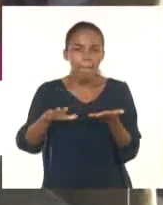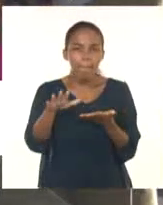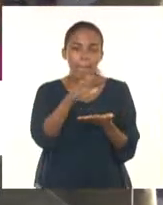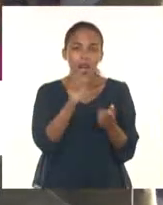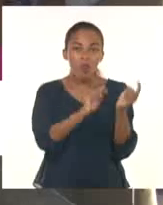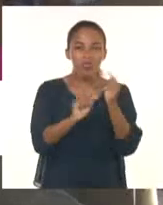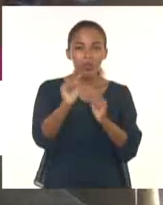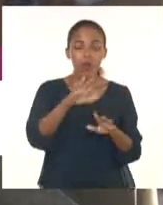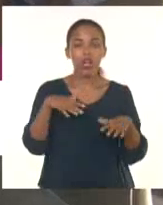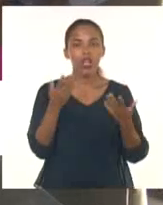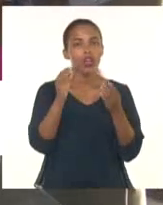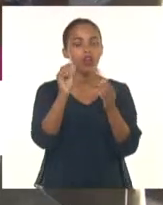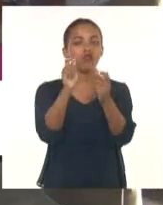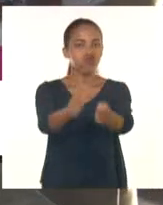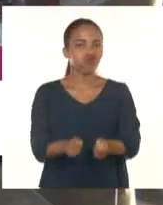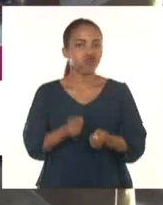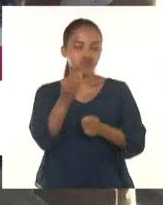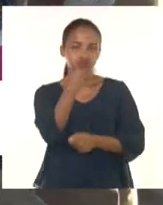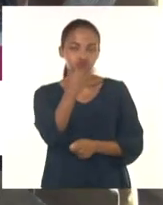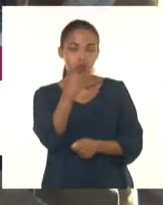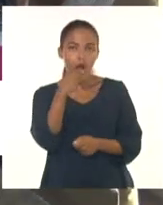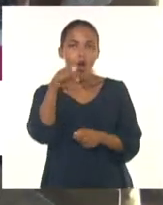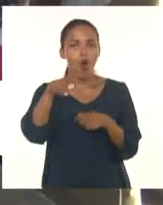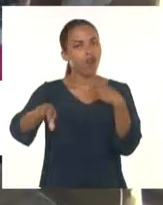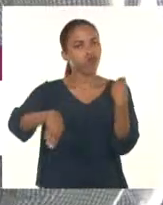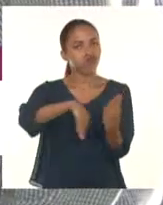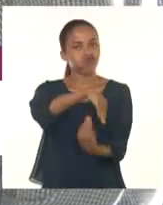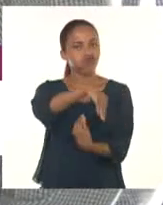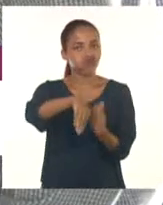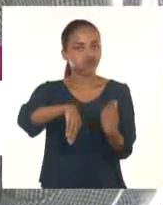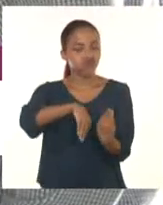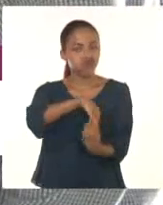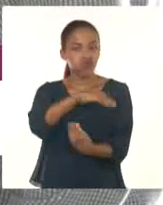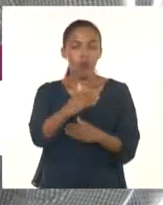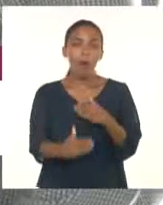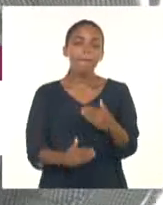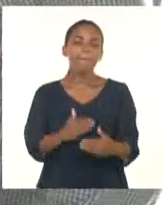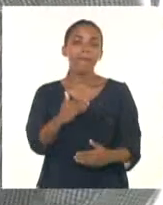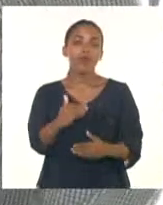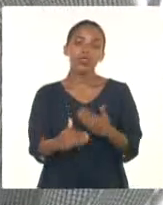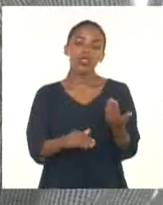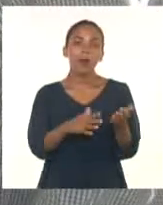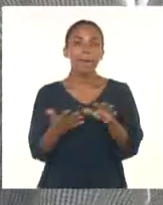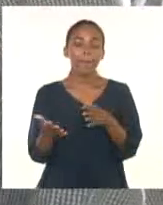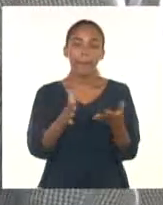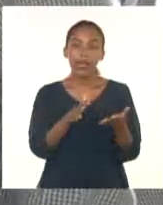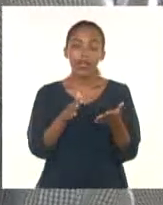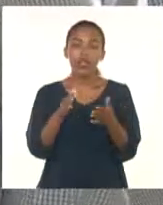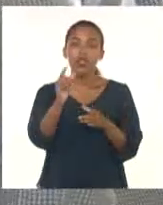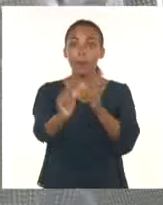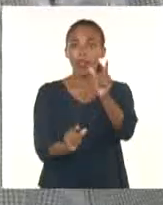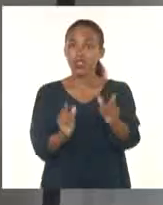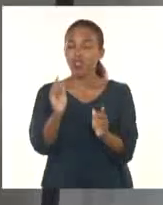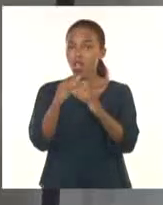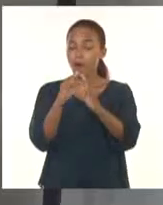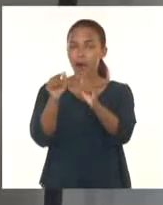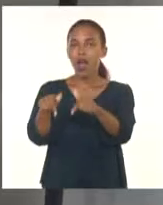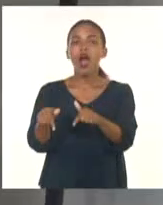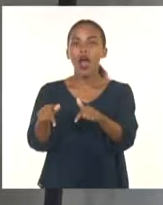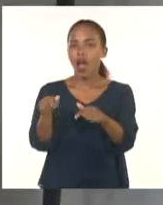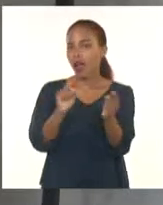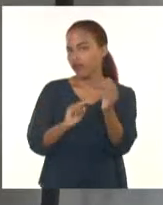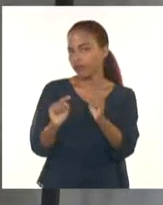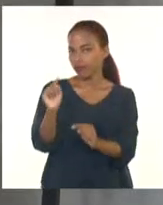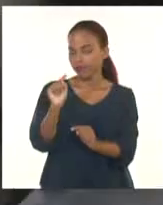agricultura, vive hoy un proceso de transformación del que sus cerca de 400 habitantes son también protagonistas. Miguel